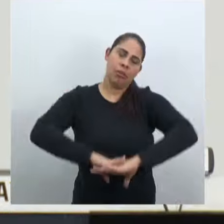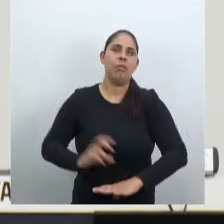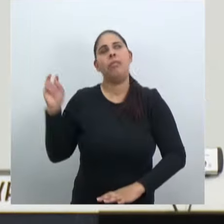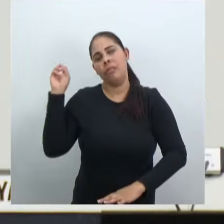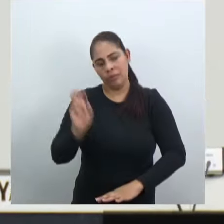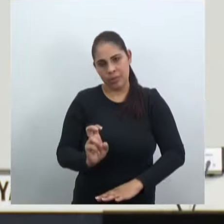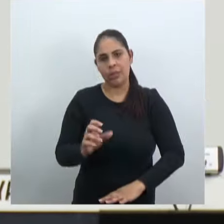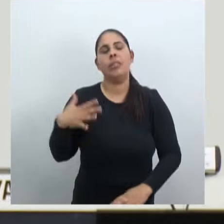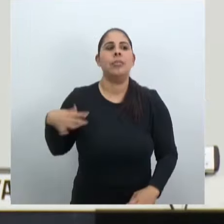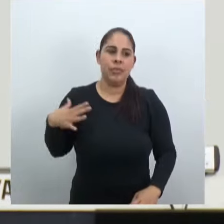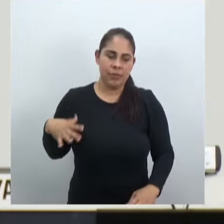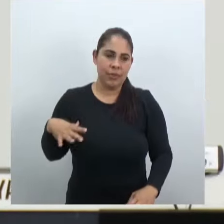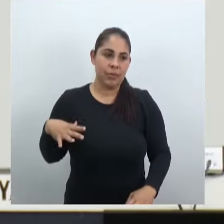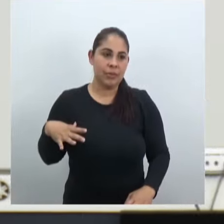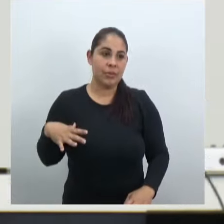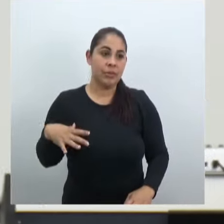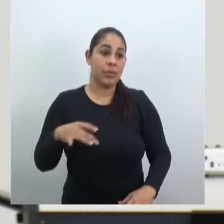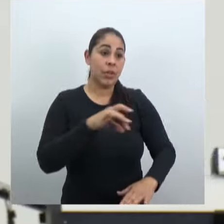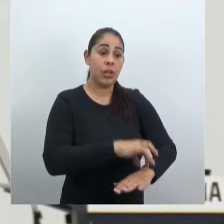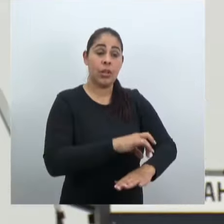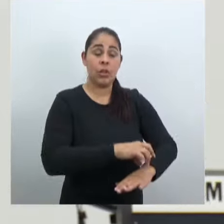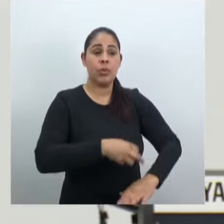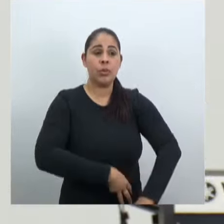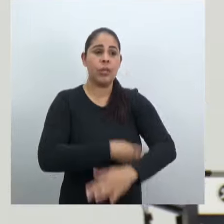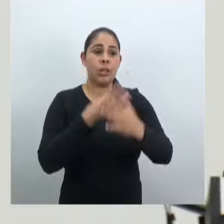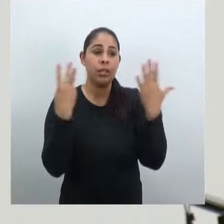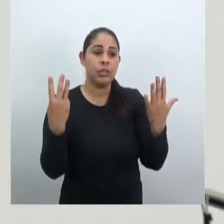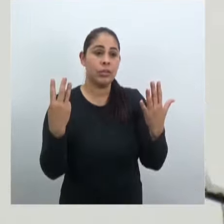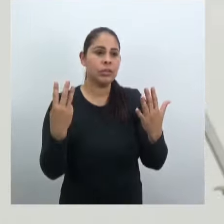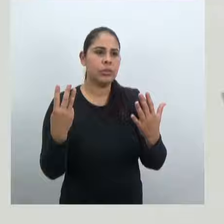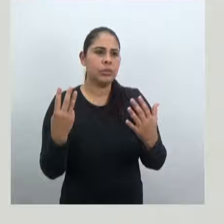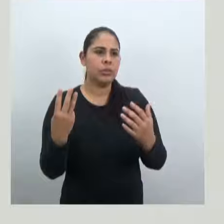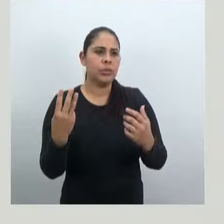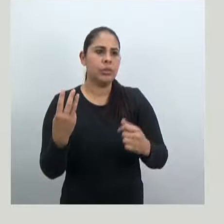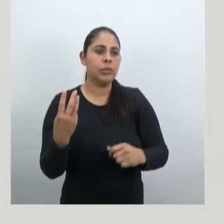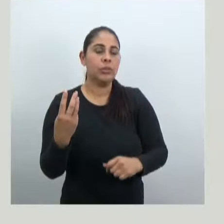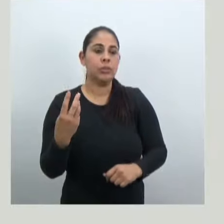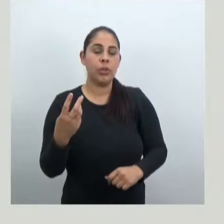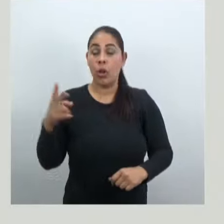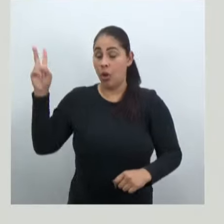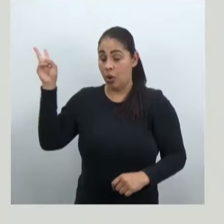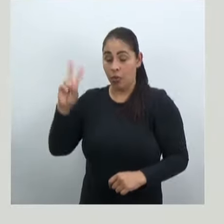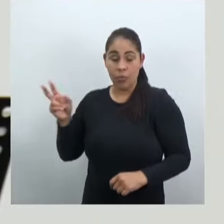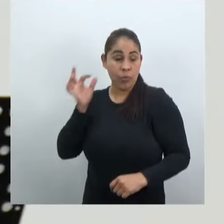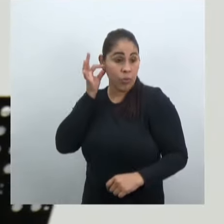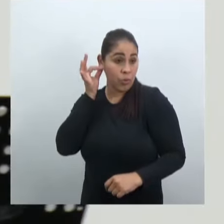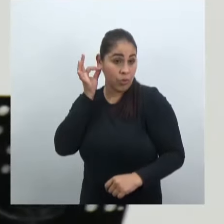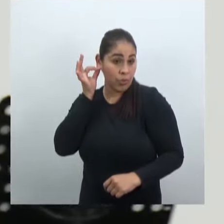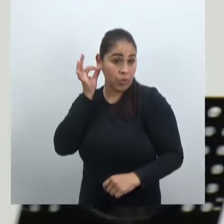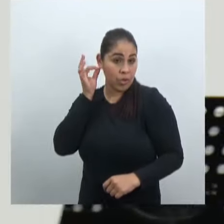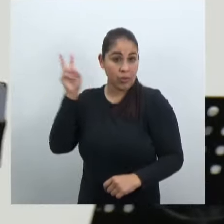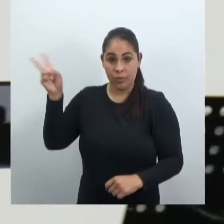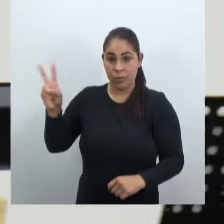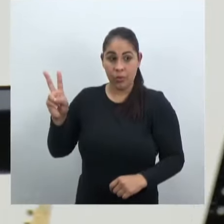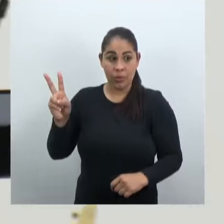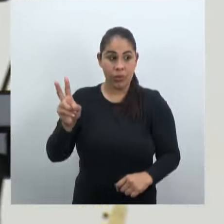Ok. Luego nos enseñó Lucas 18, del 1 al 8, una viuda que vino a un